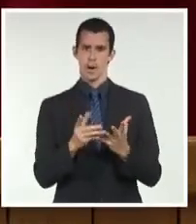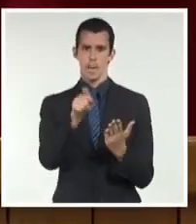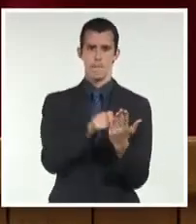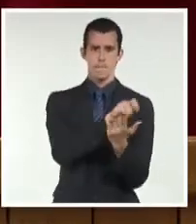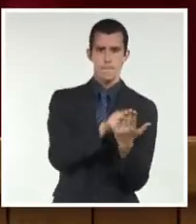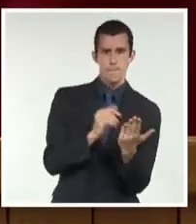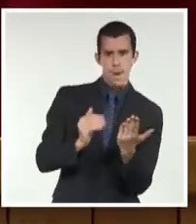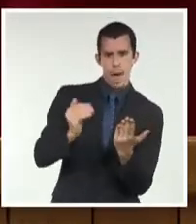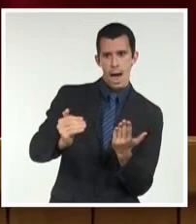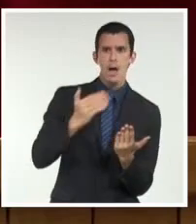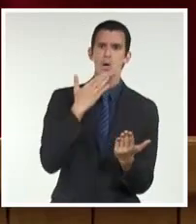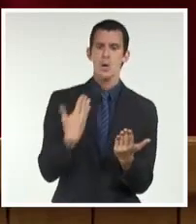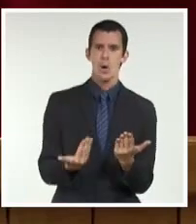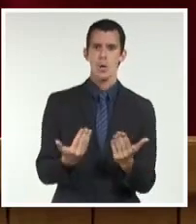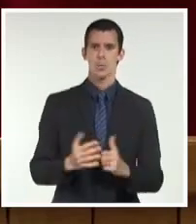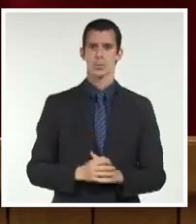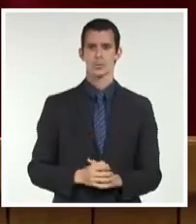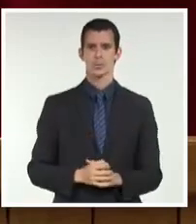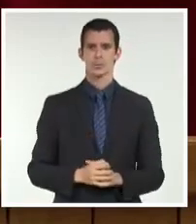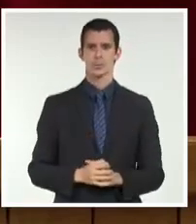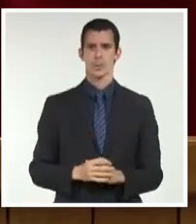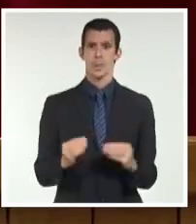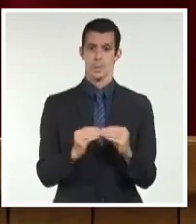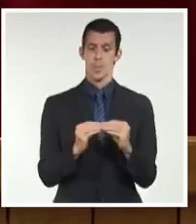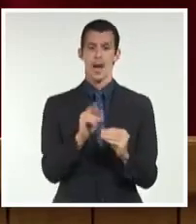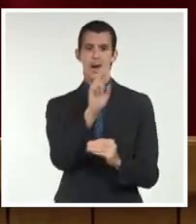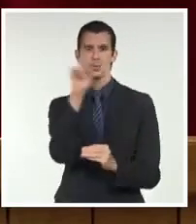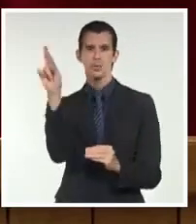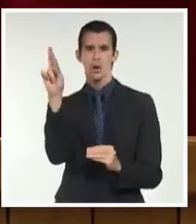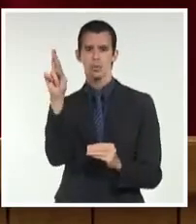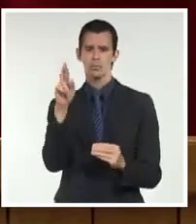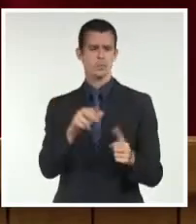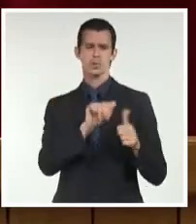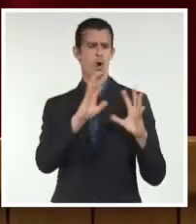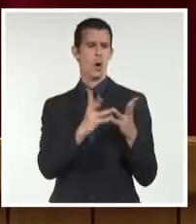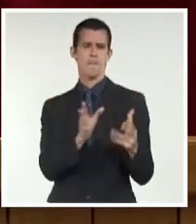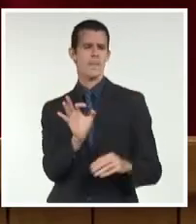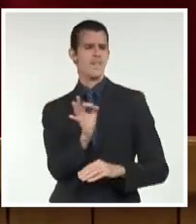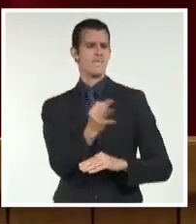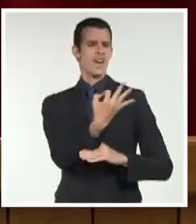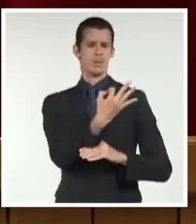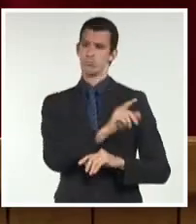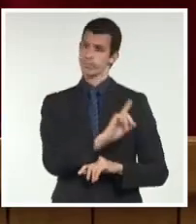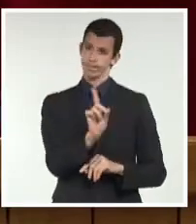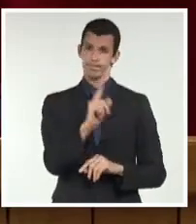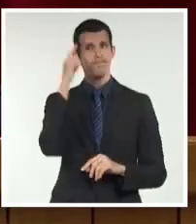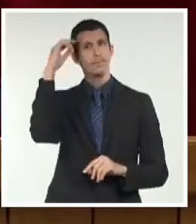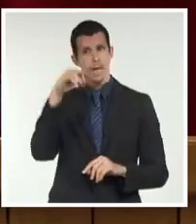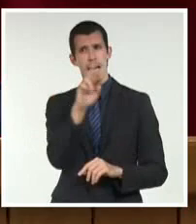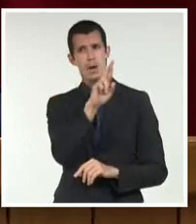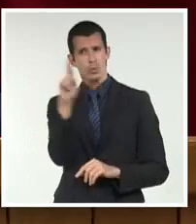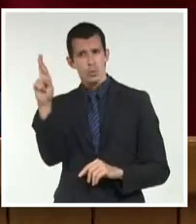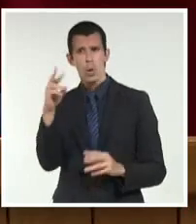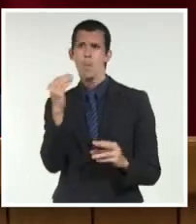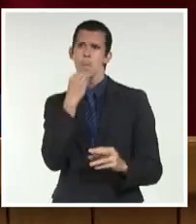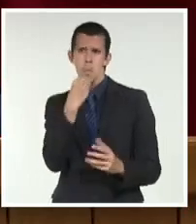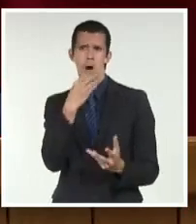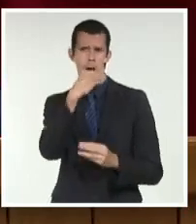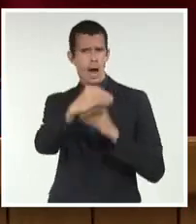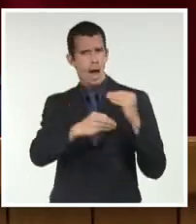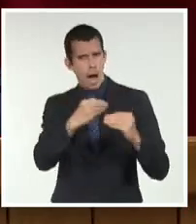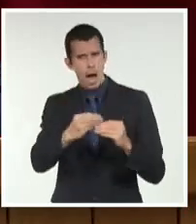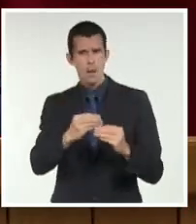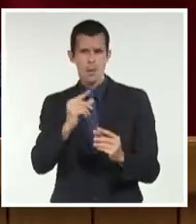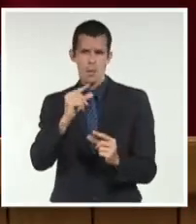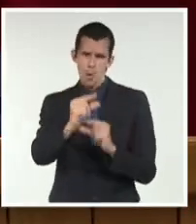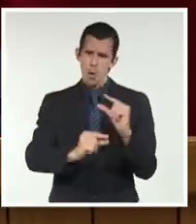enfrentarlos, revolucionando la revolución. Las medidas anunciadas aquí por el viceprimer ministro y ministro de